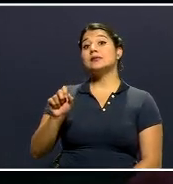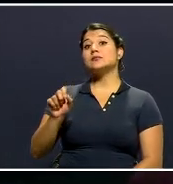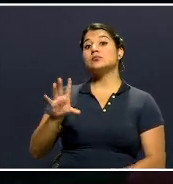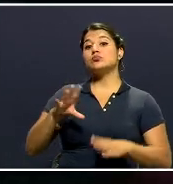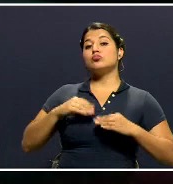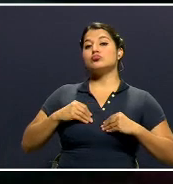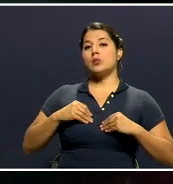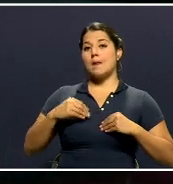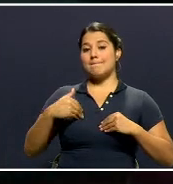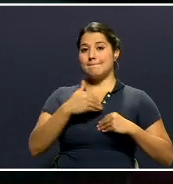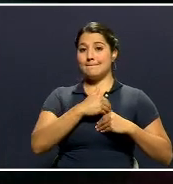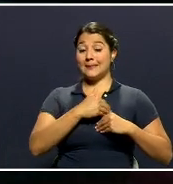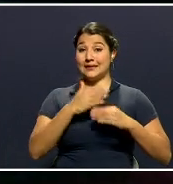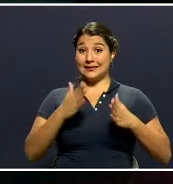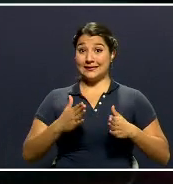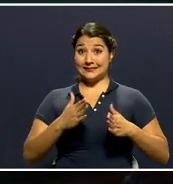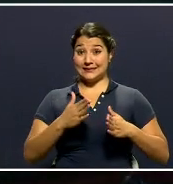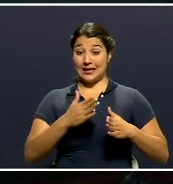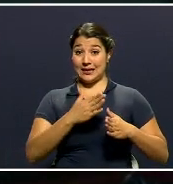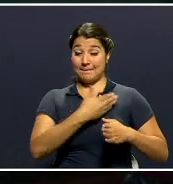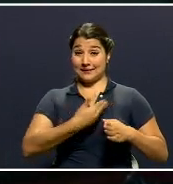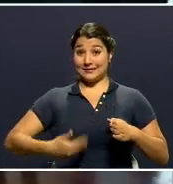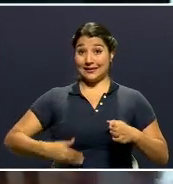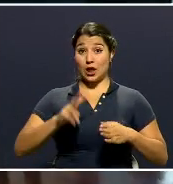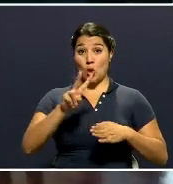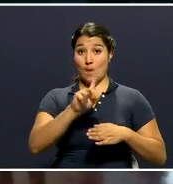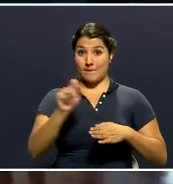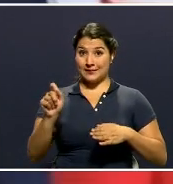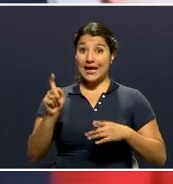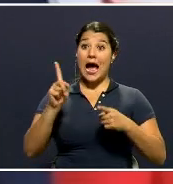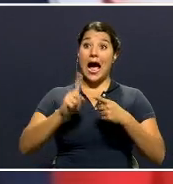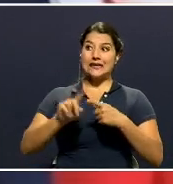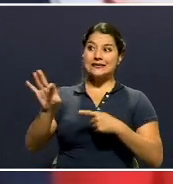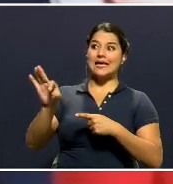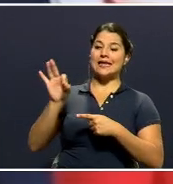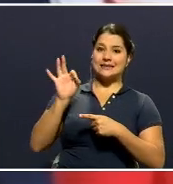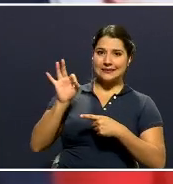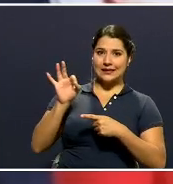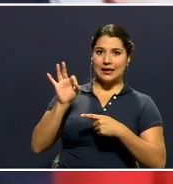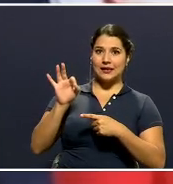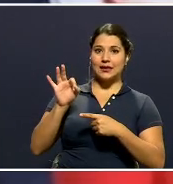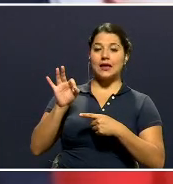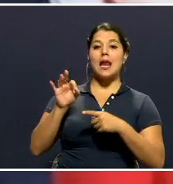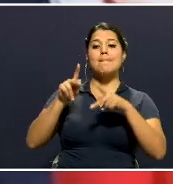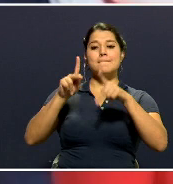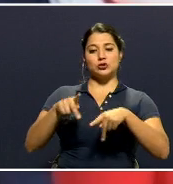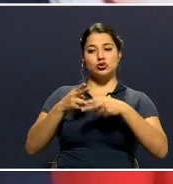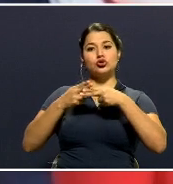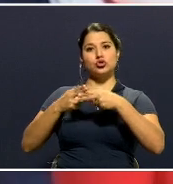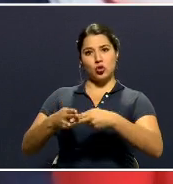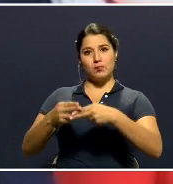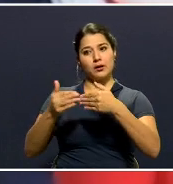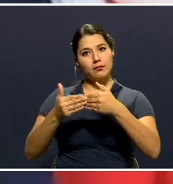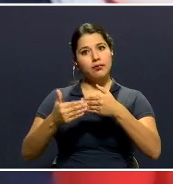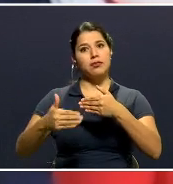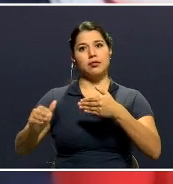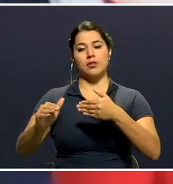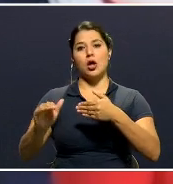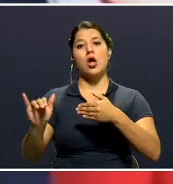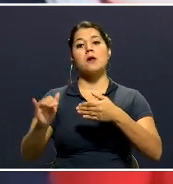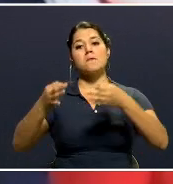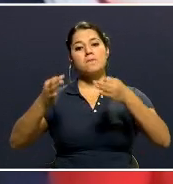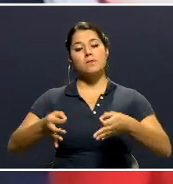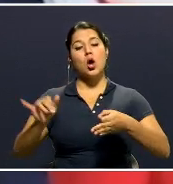meses, mientras se define la persona que lo hará de manera permanente. Doña Silvia Lara estará asumiendo como